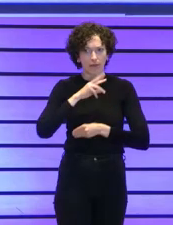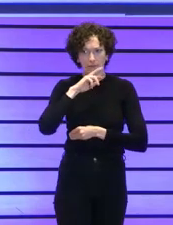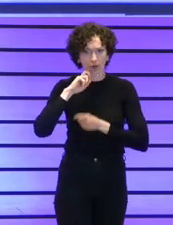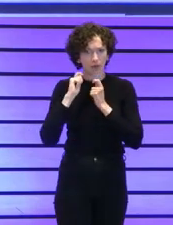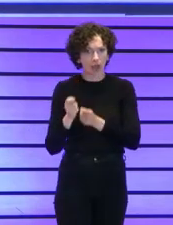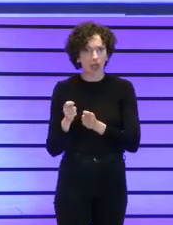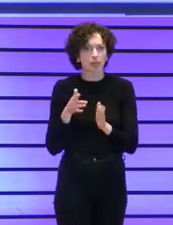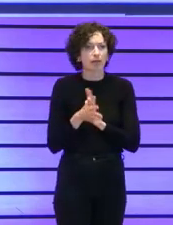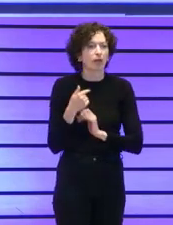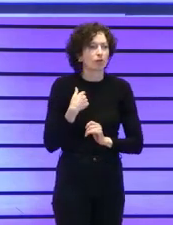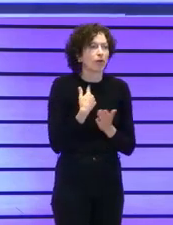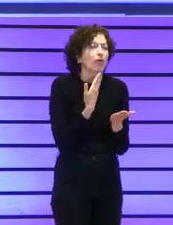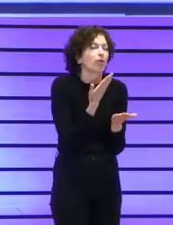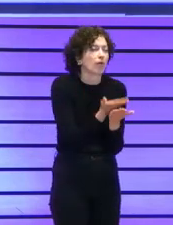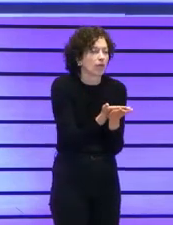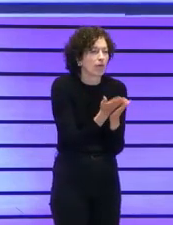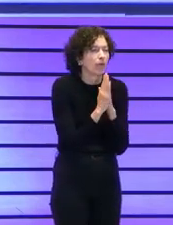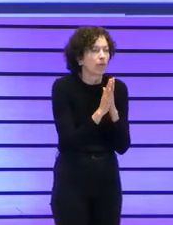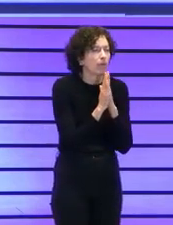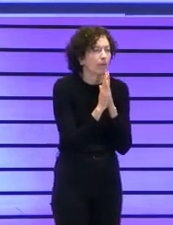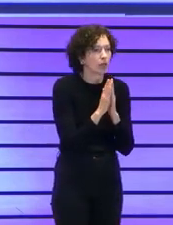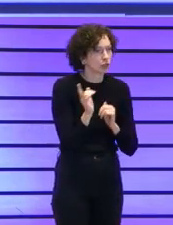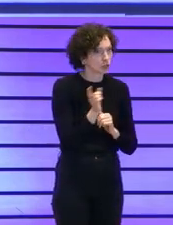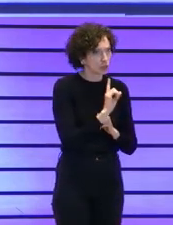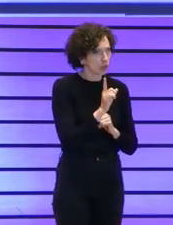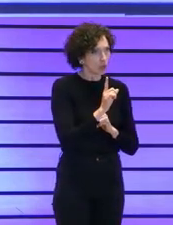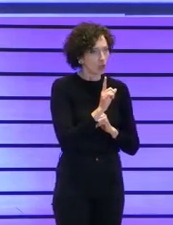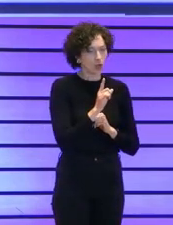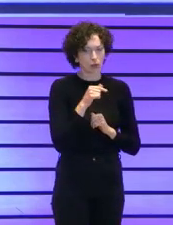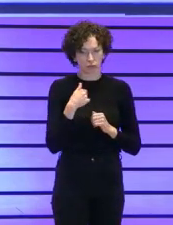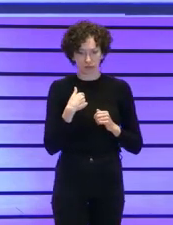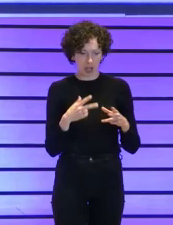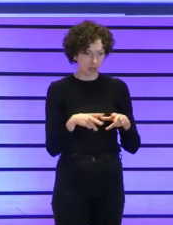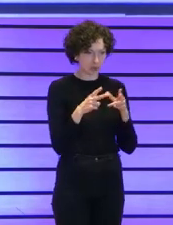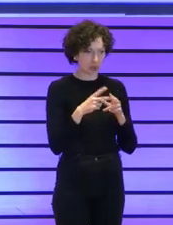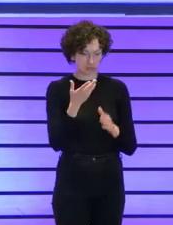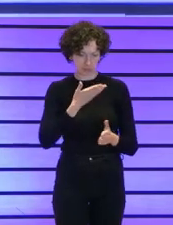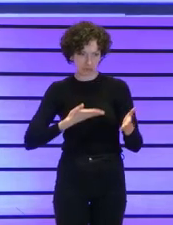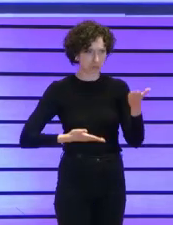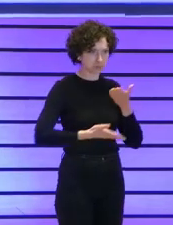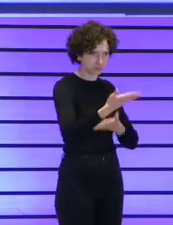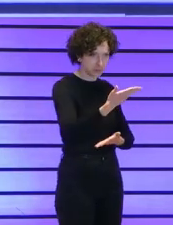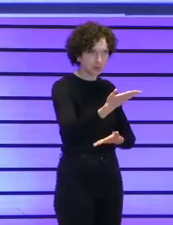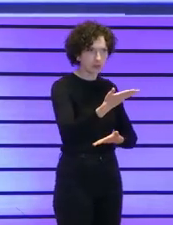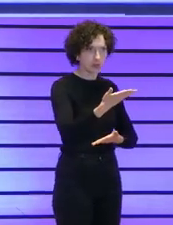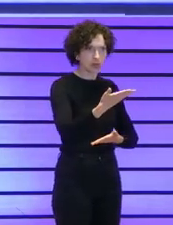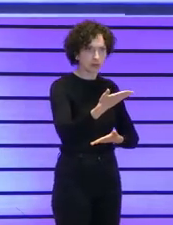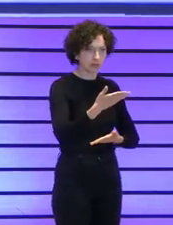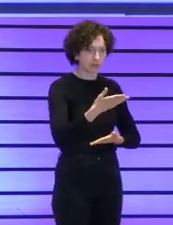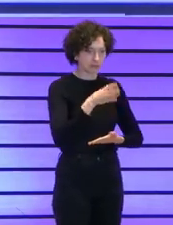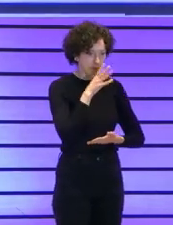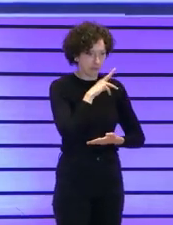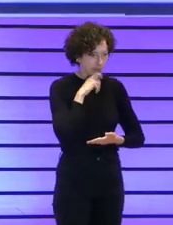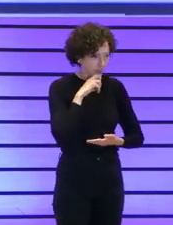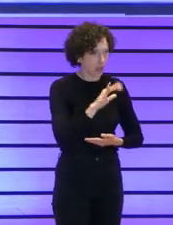estamos pidiendo, no estamos suplicando, estamos dando un retorno a la sociedad que tiene su valor y te estamos a ti dando